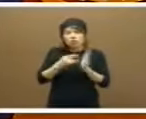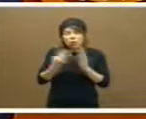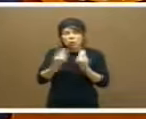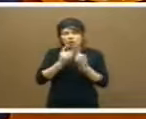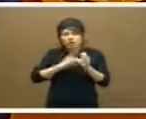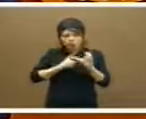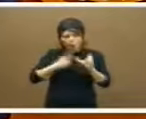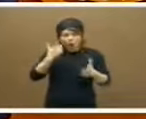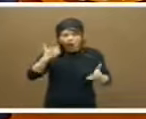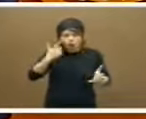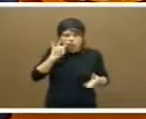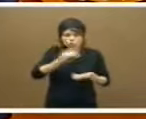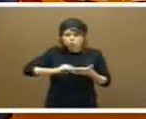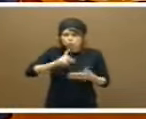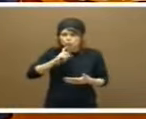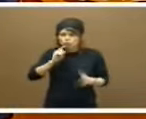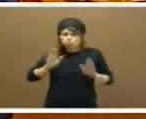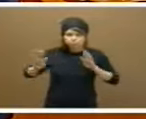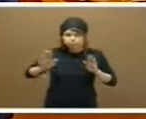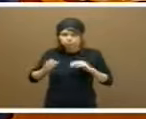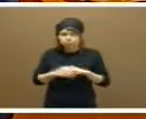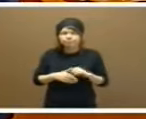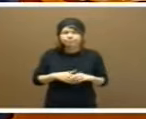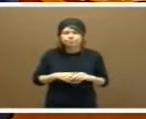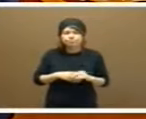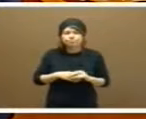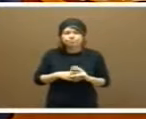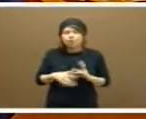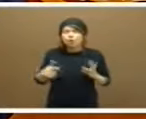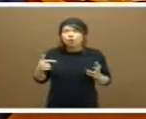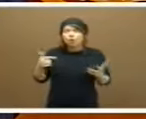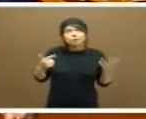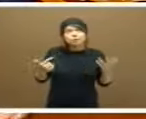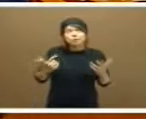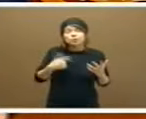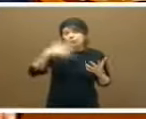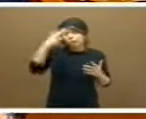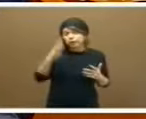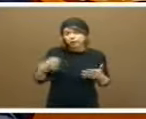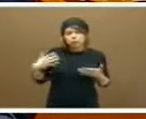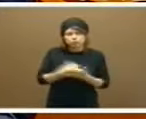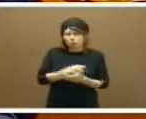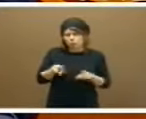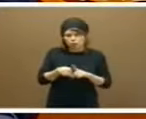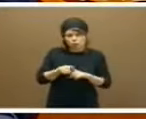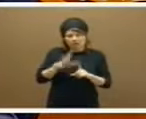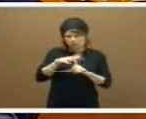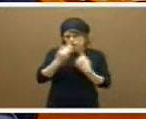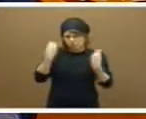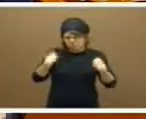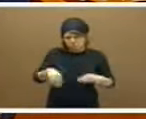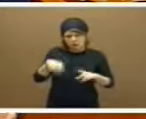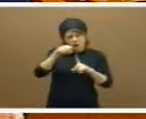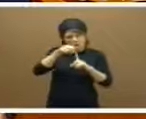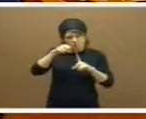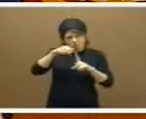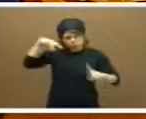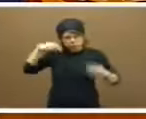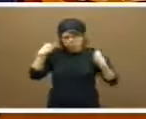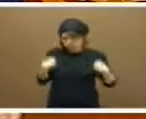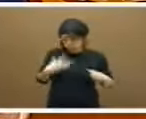que arbitrar para poderla pagar. Yo creo que todos estamos en la misma onda. Y usted, doña